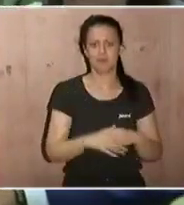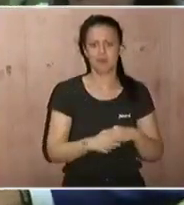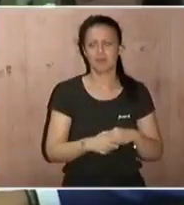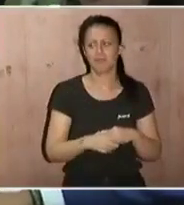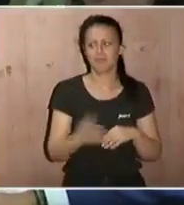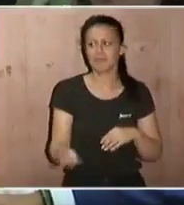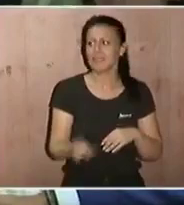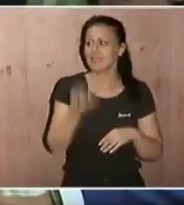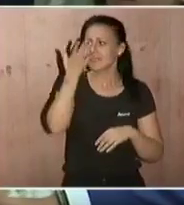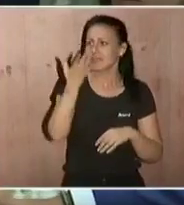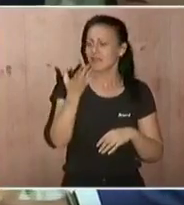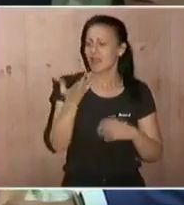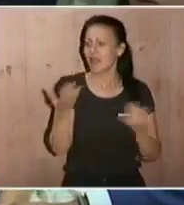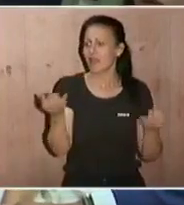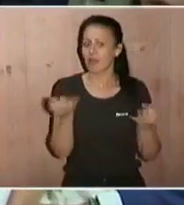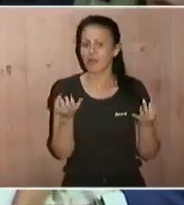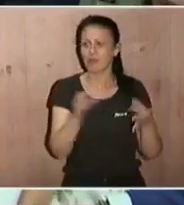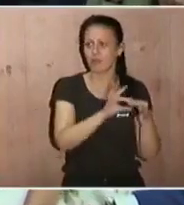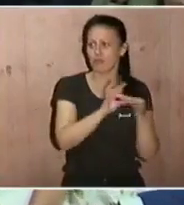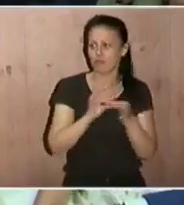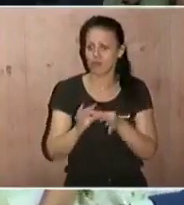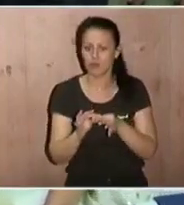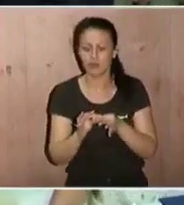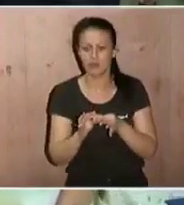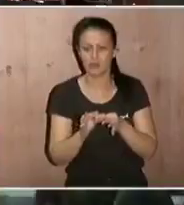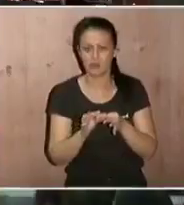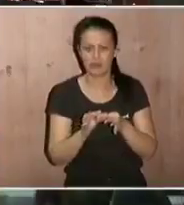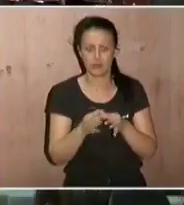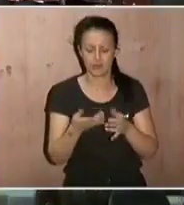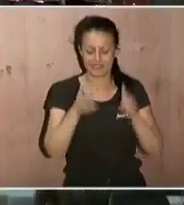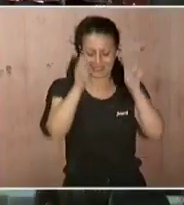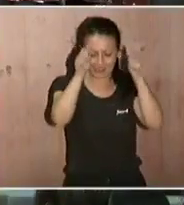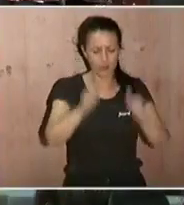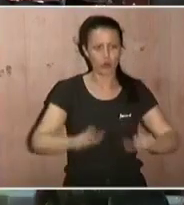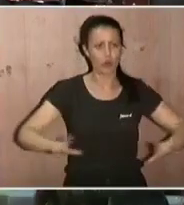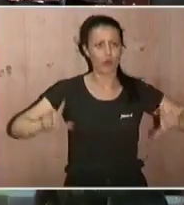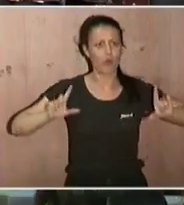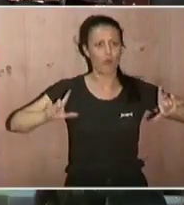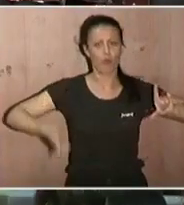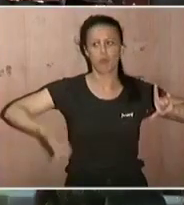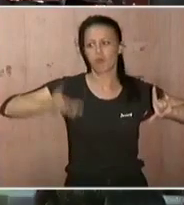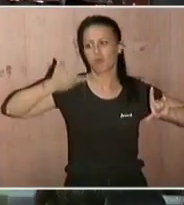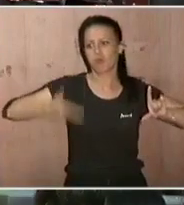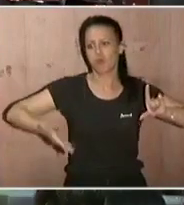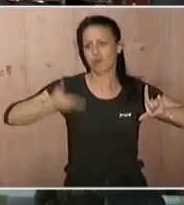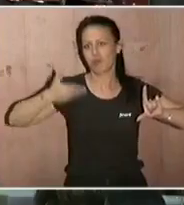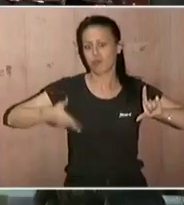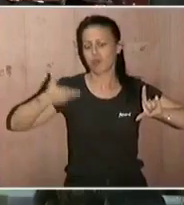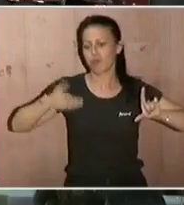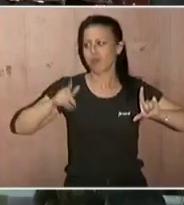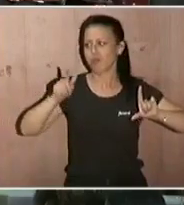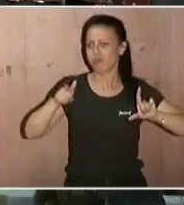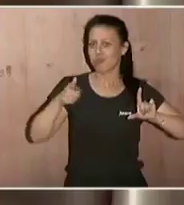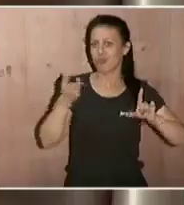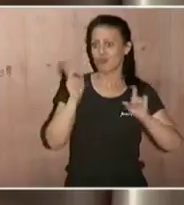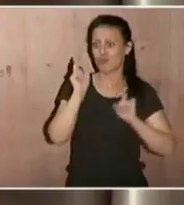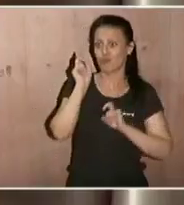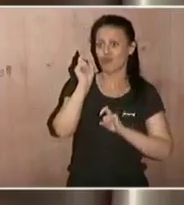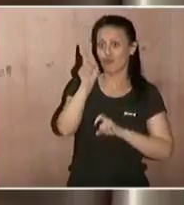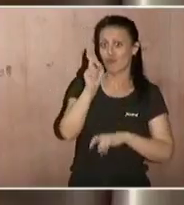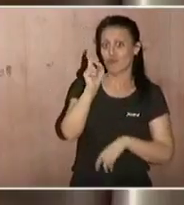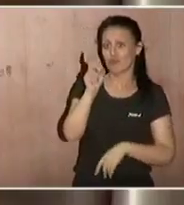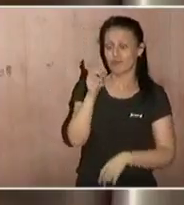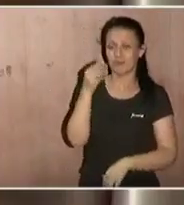idea es unir, a través de tan emblemático título, el legado del que sus discípulos directos consideramos